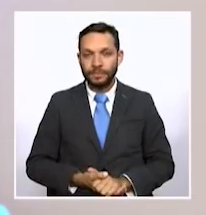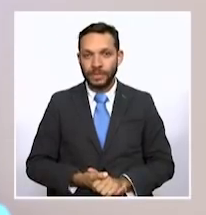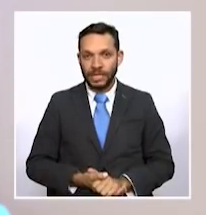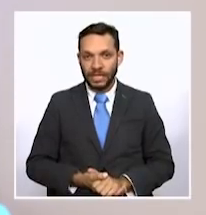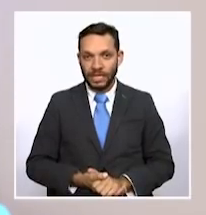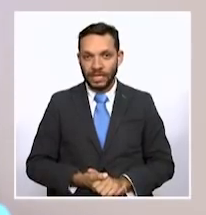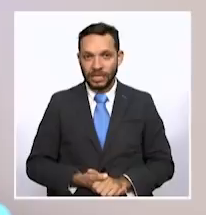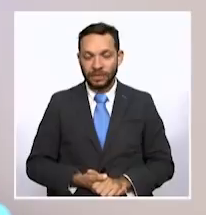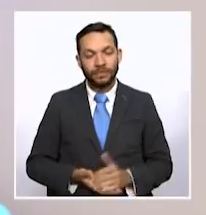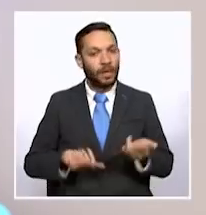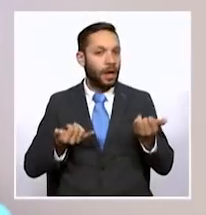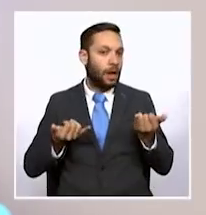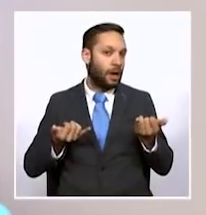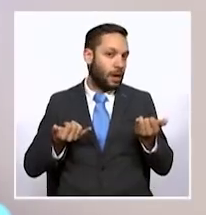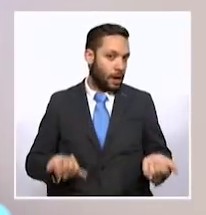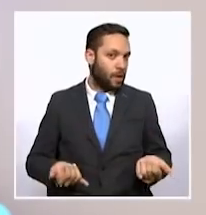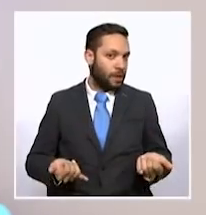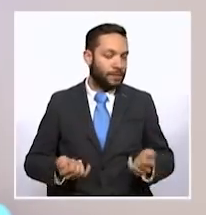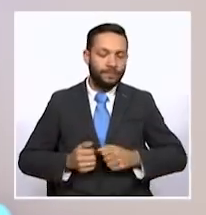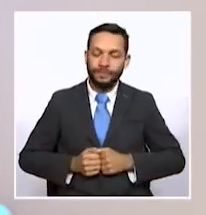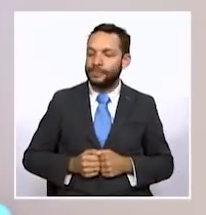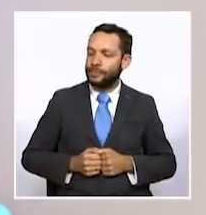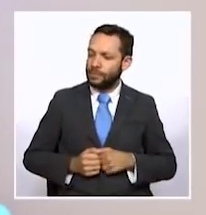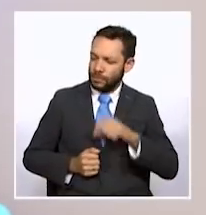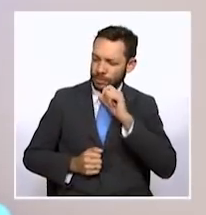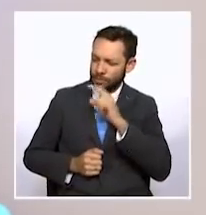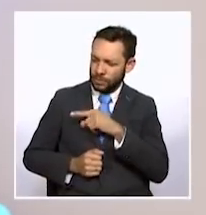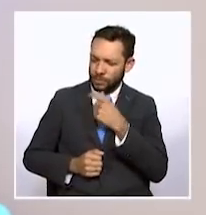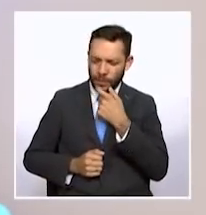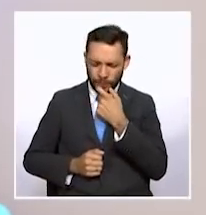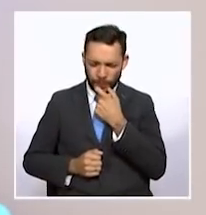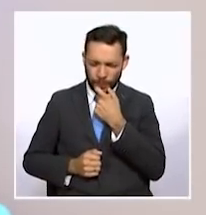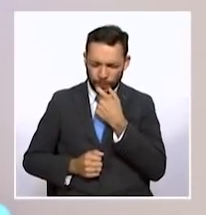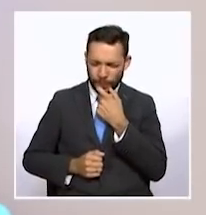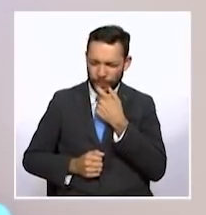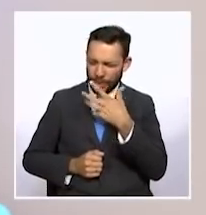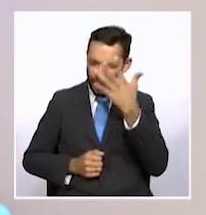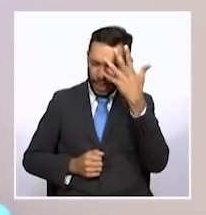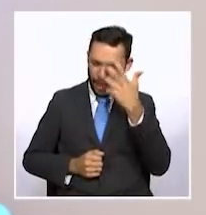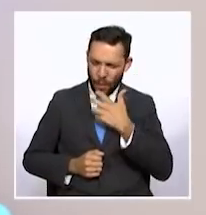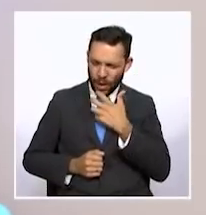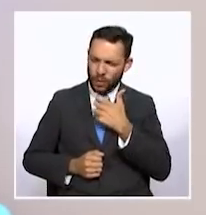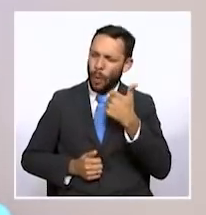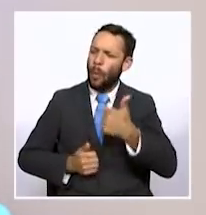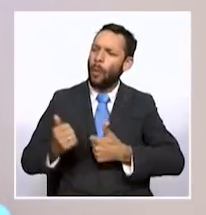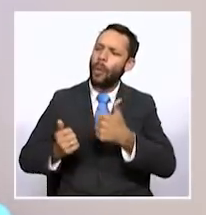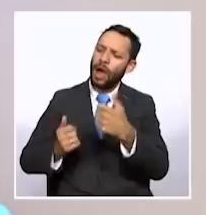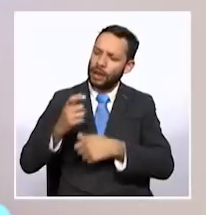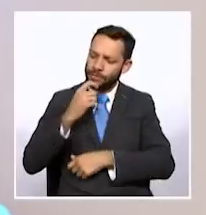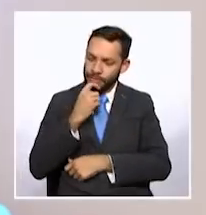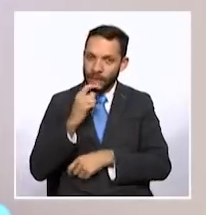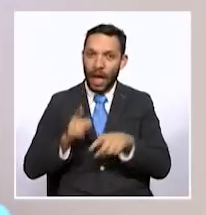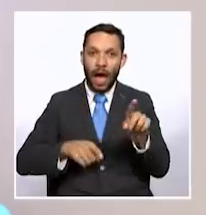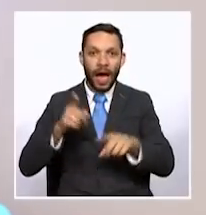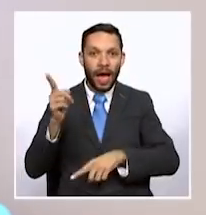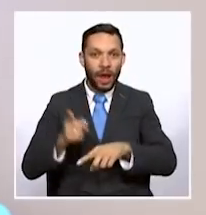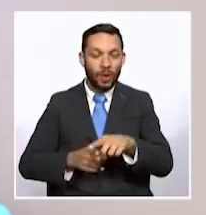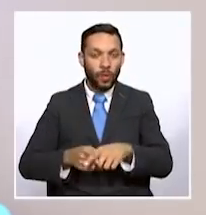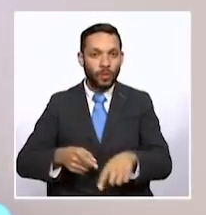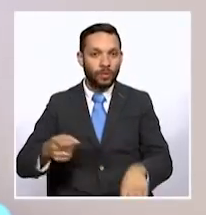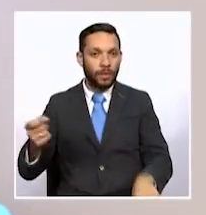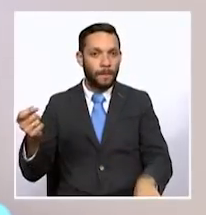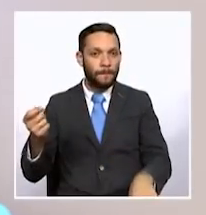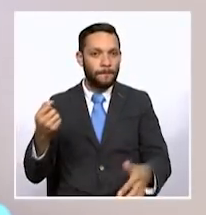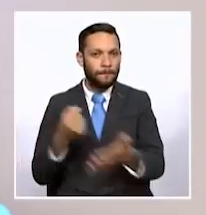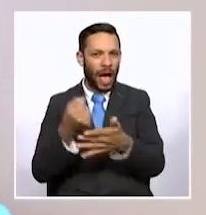Y entonces muchos de ustedes se preguntan, bueno, ¿y qué examen me hago? Muchas personas tienen un golpe y uno examina y uno